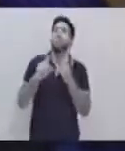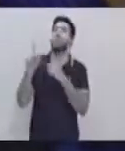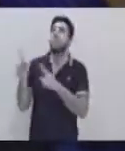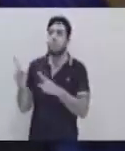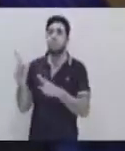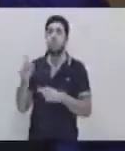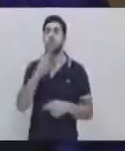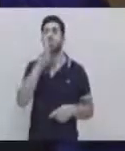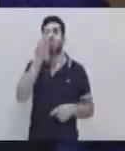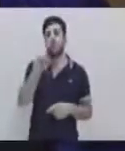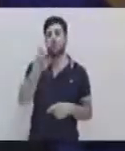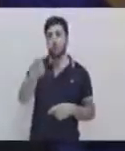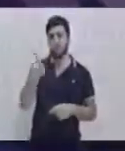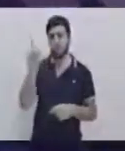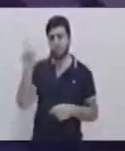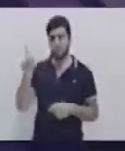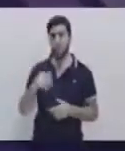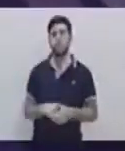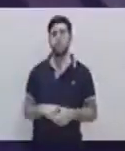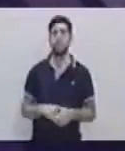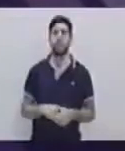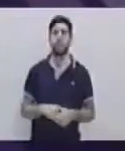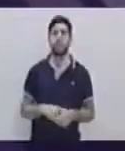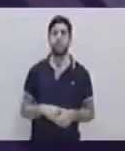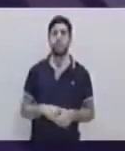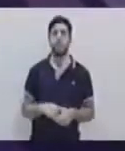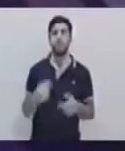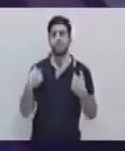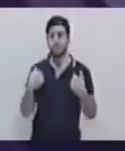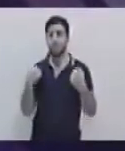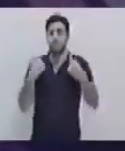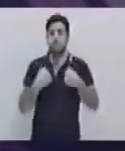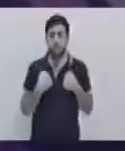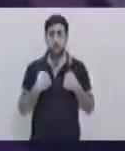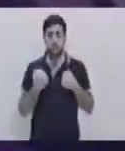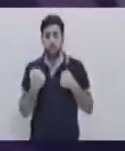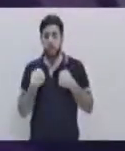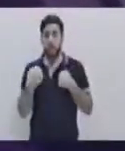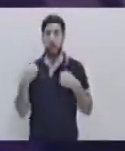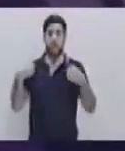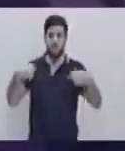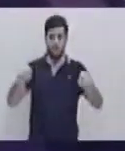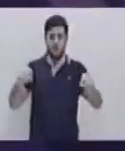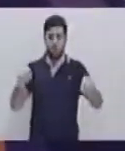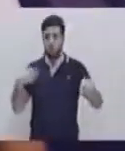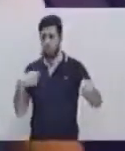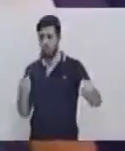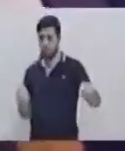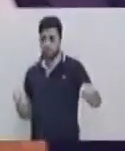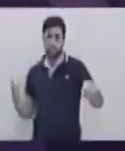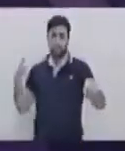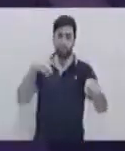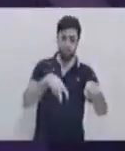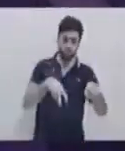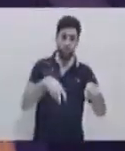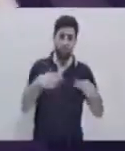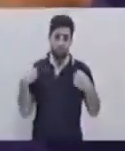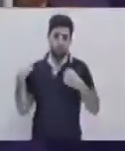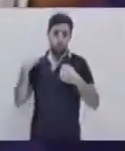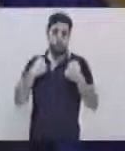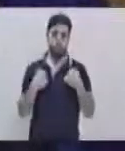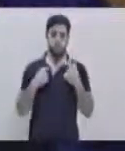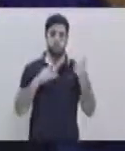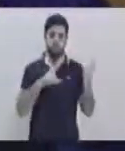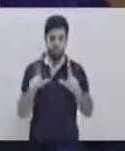rumbo al departamento de Chimaltenango. Y nos vamos a transportar en una motocicleta. Así que